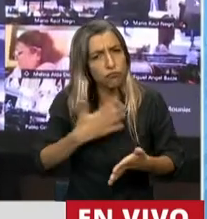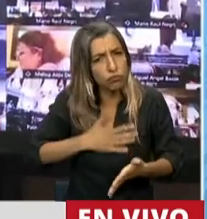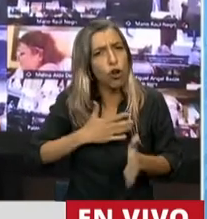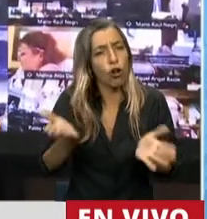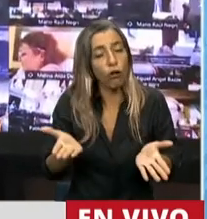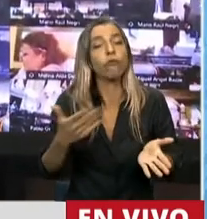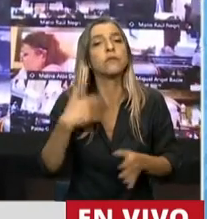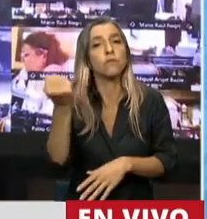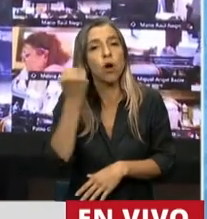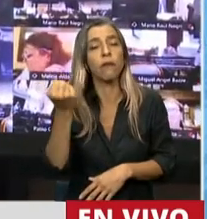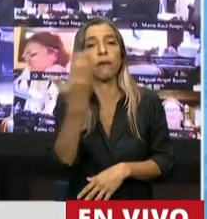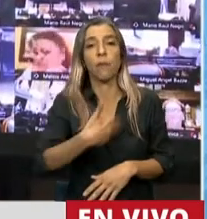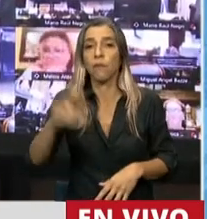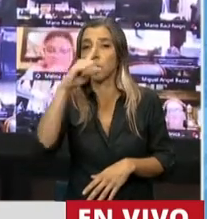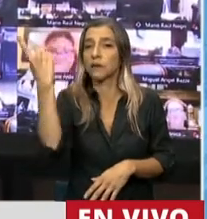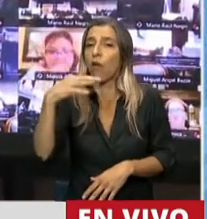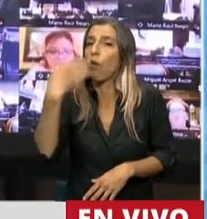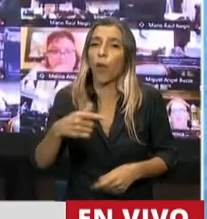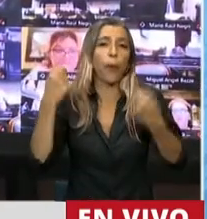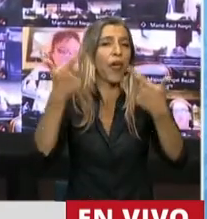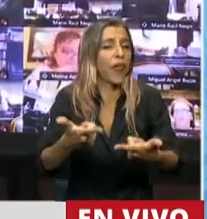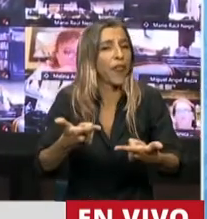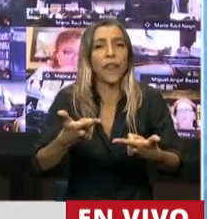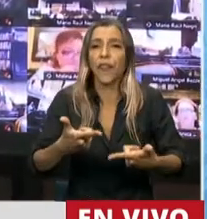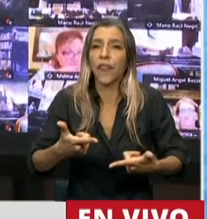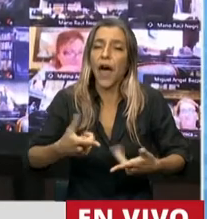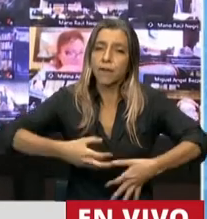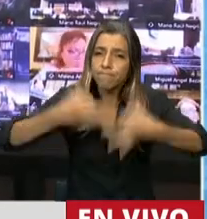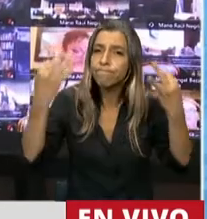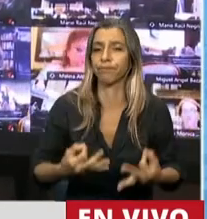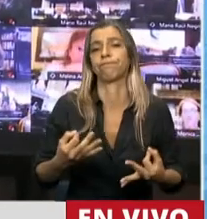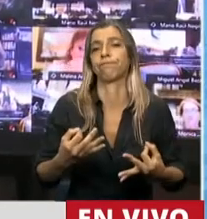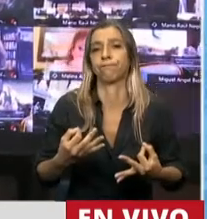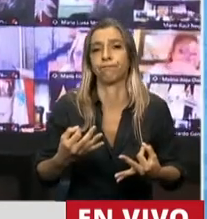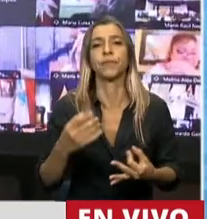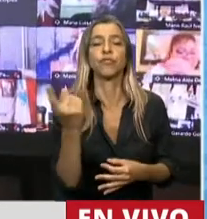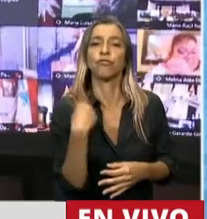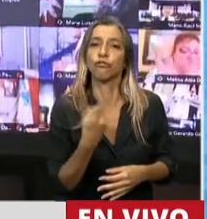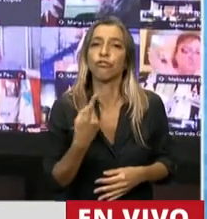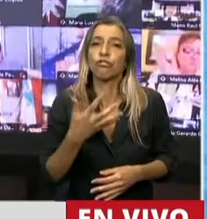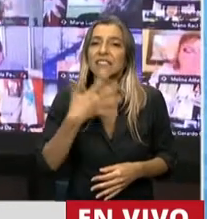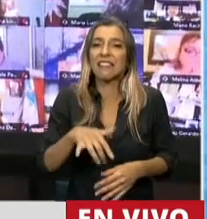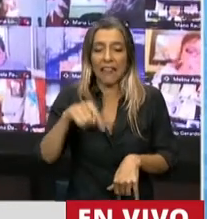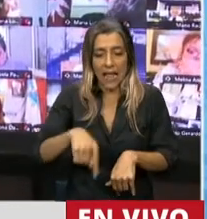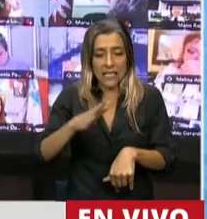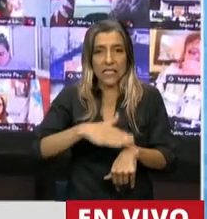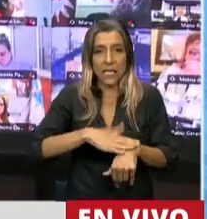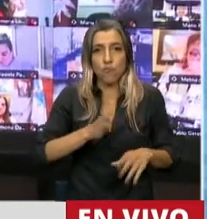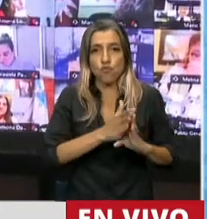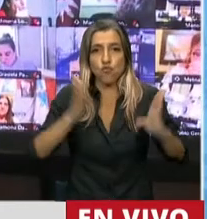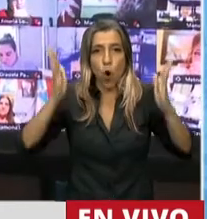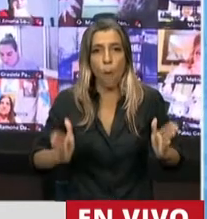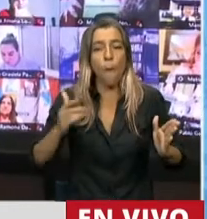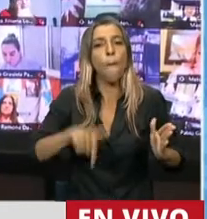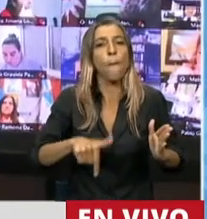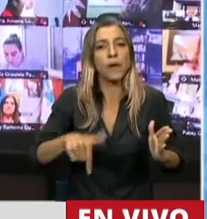autogobierno dignifica a los pueblos. Pero debemos darle un sentido contemporáneo al federalismo. Nosotros tenemos obligaciones con el hoy,